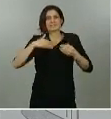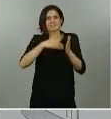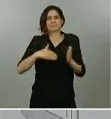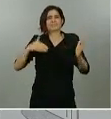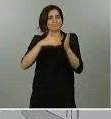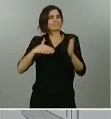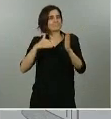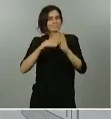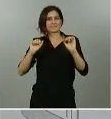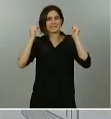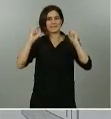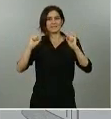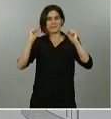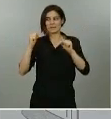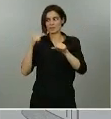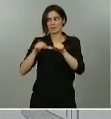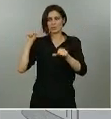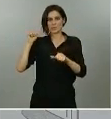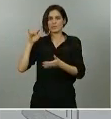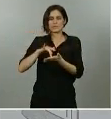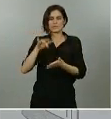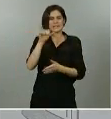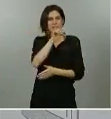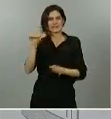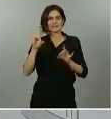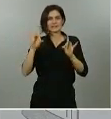tan críticas. Pero hemos perdido también otras muchas,